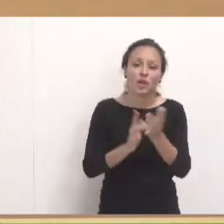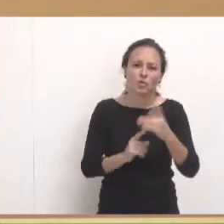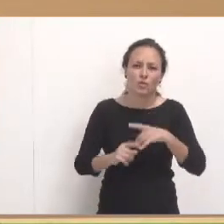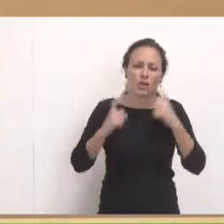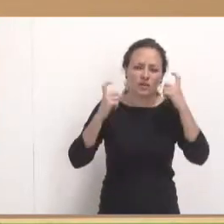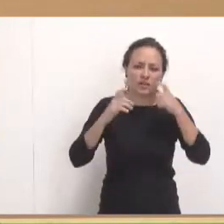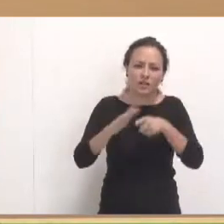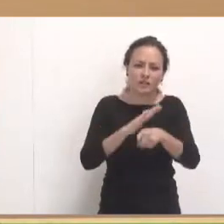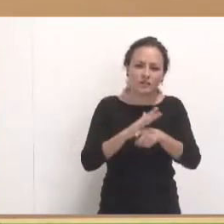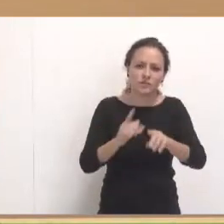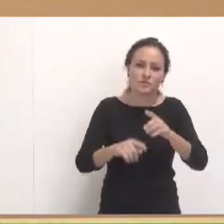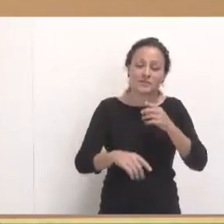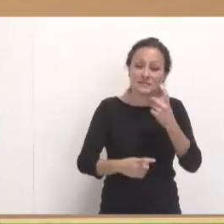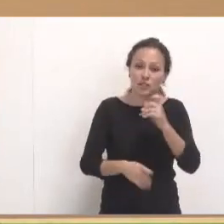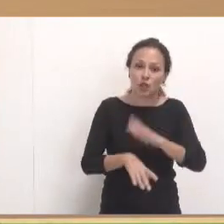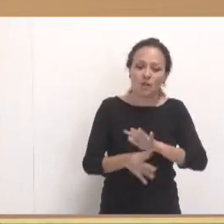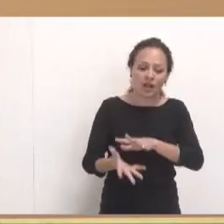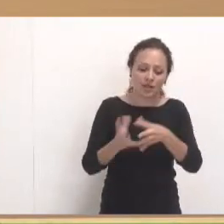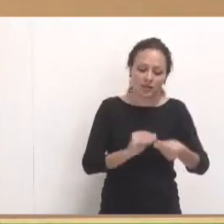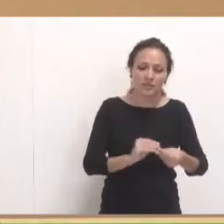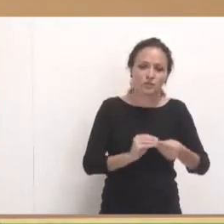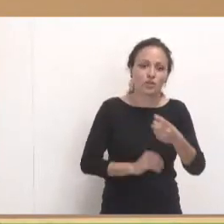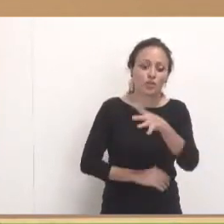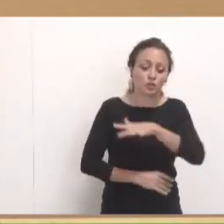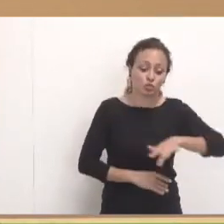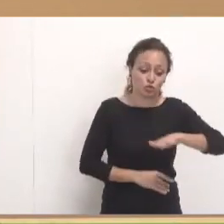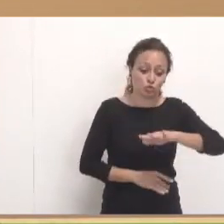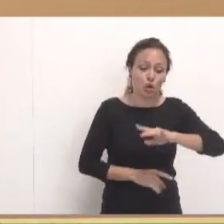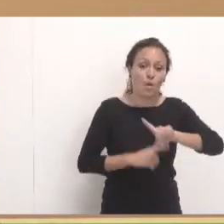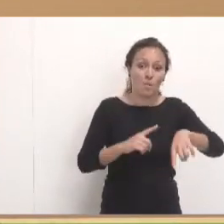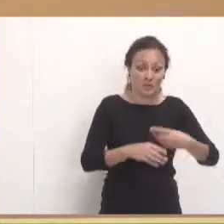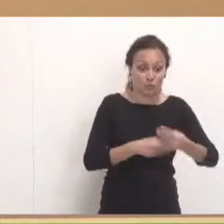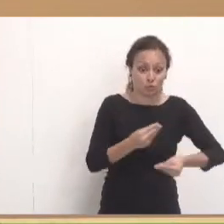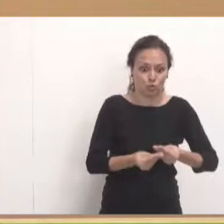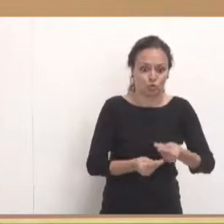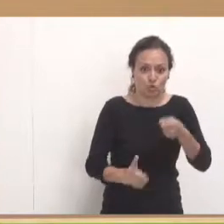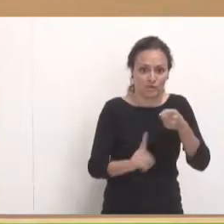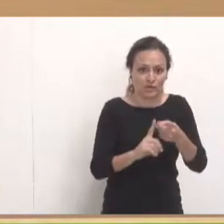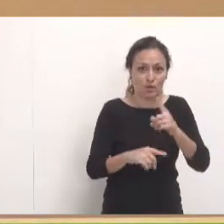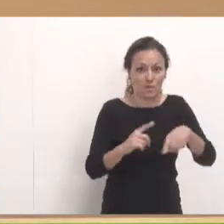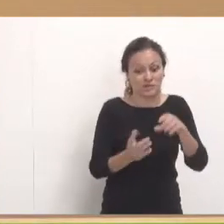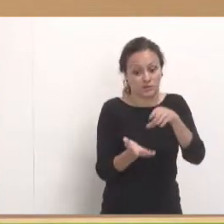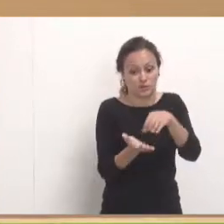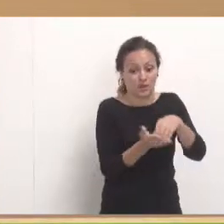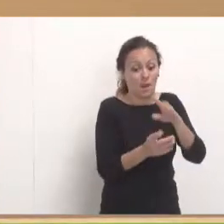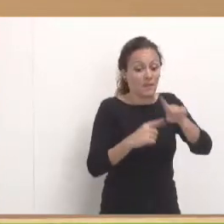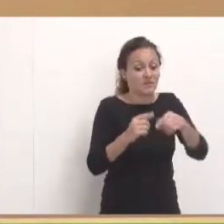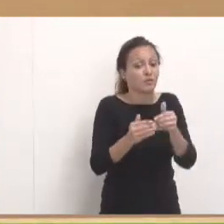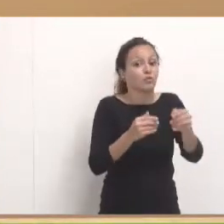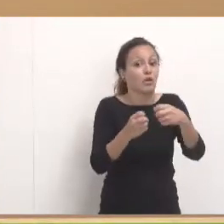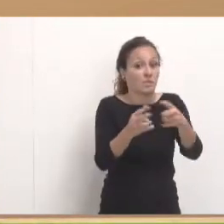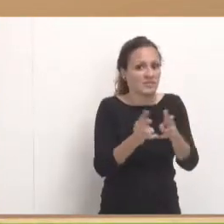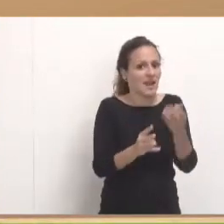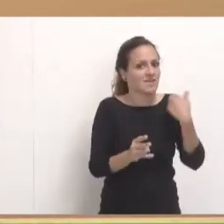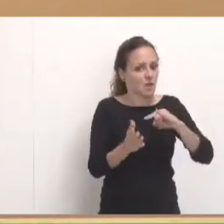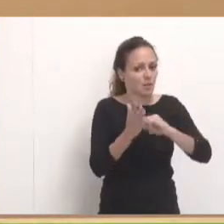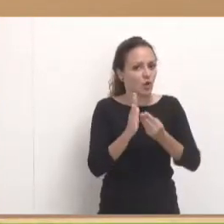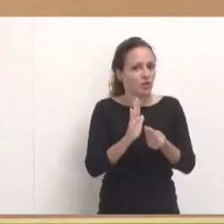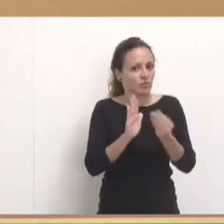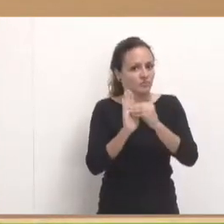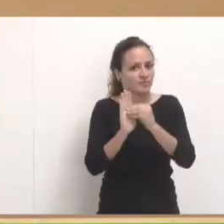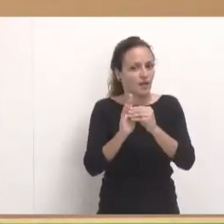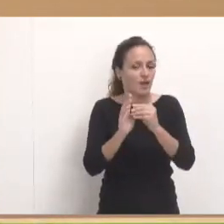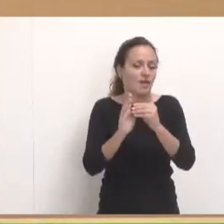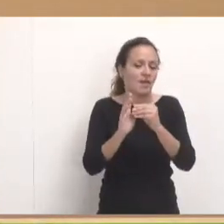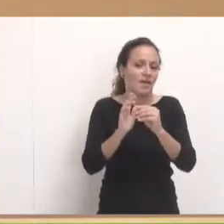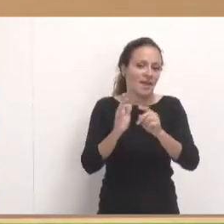necesarios dentro del plan general para la adecuación del suelo al uso, en caso necesario respetando la ubicación de la futura piscina que ya se contempla en el actual plan general